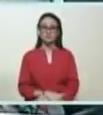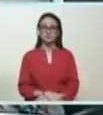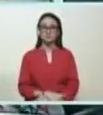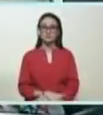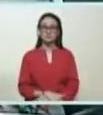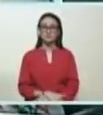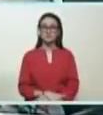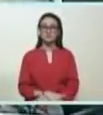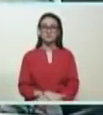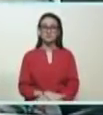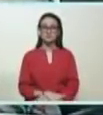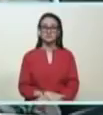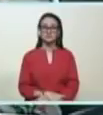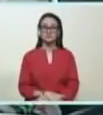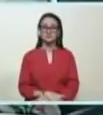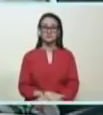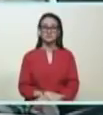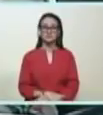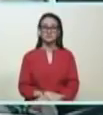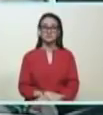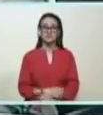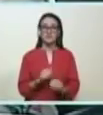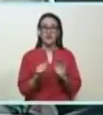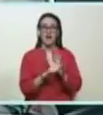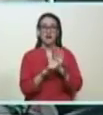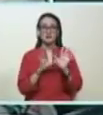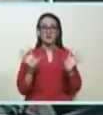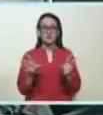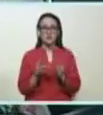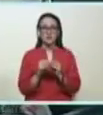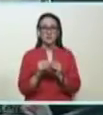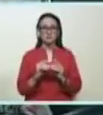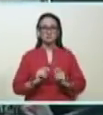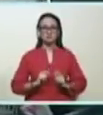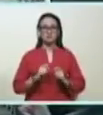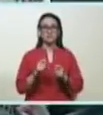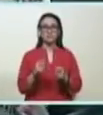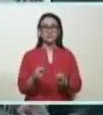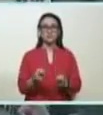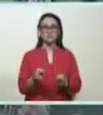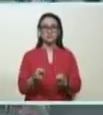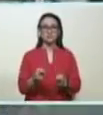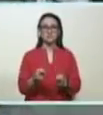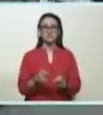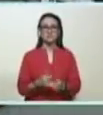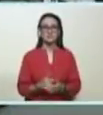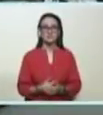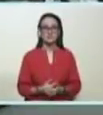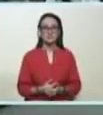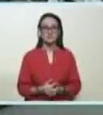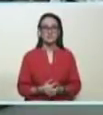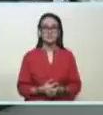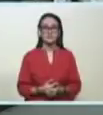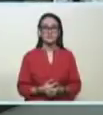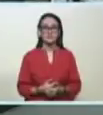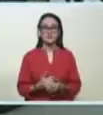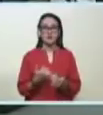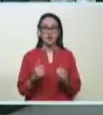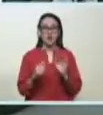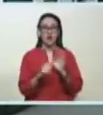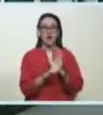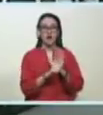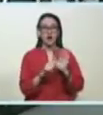Hago entrega de este acta de totalización y luego procedemos con el acta, con